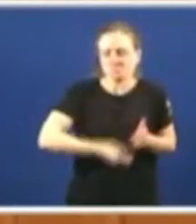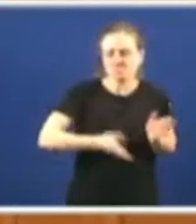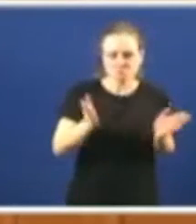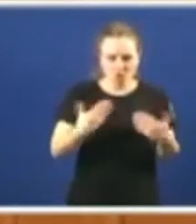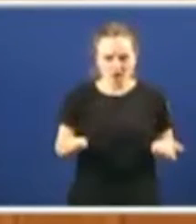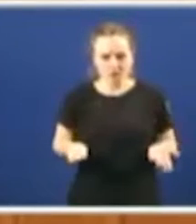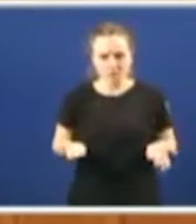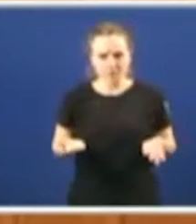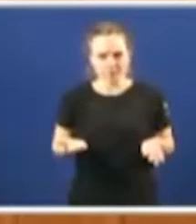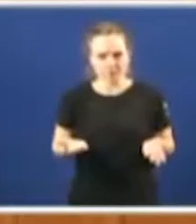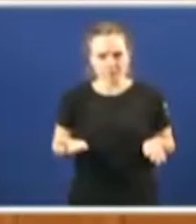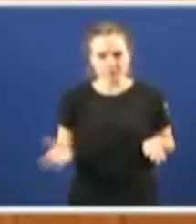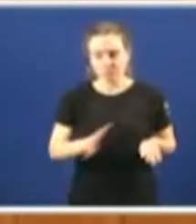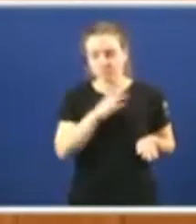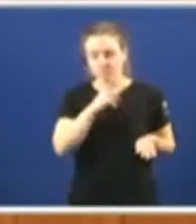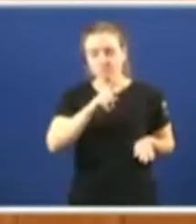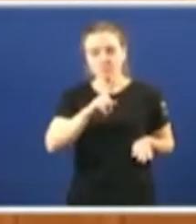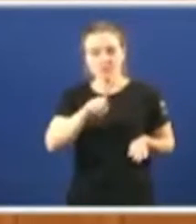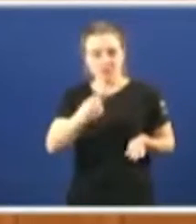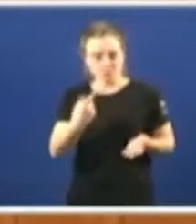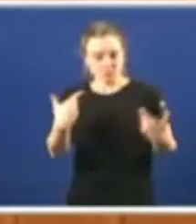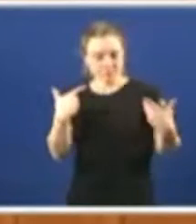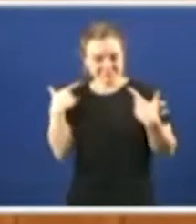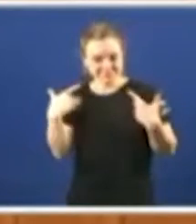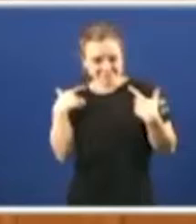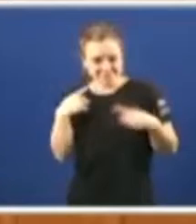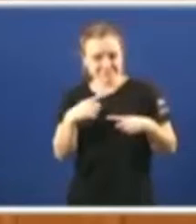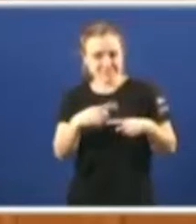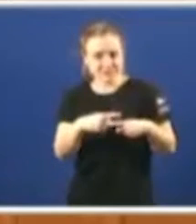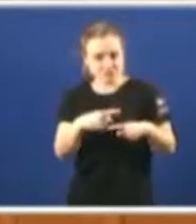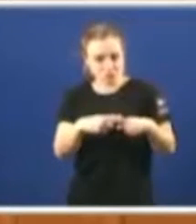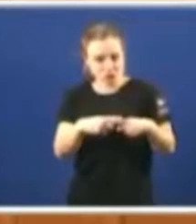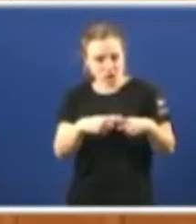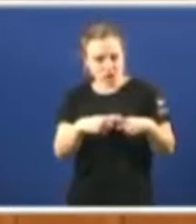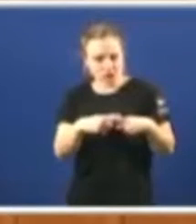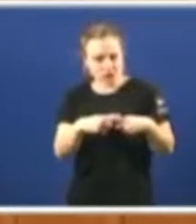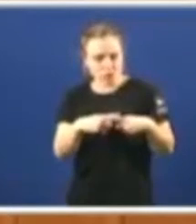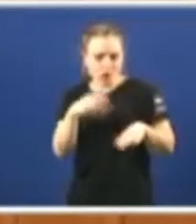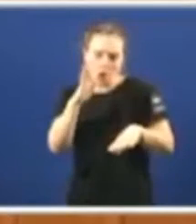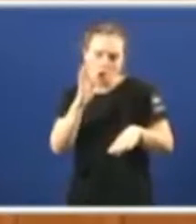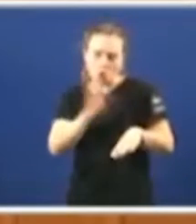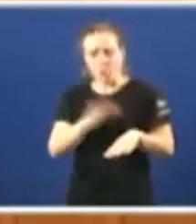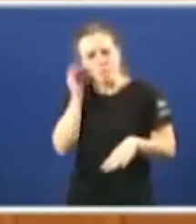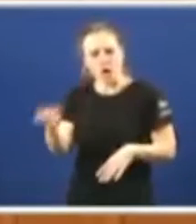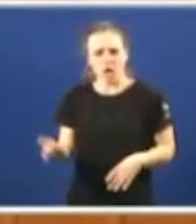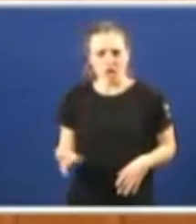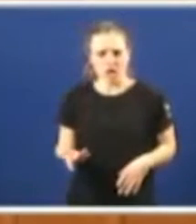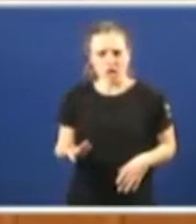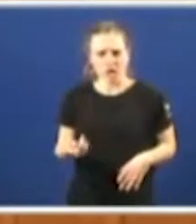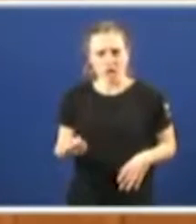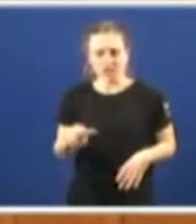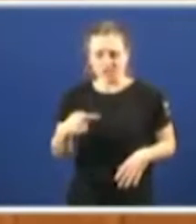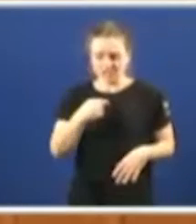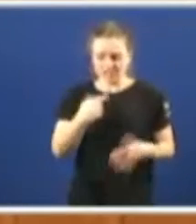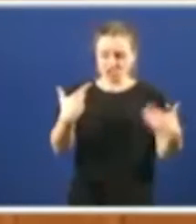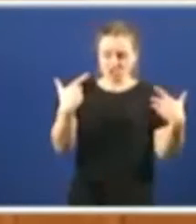tamén é que tras as agresións sexuais as que normalmente están culpabilizadas somos nós, que, ademais de sufrir unha agresión sexual,